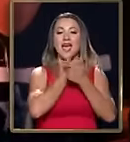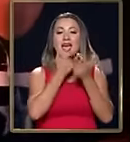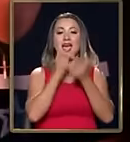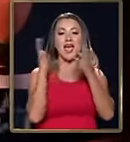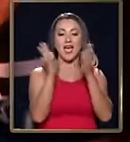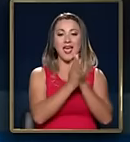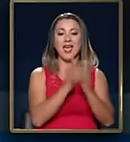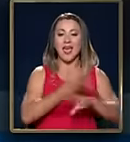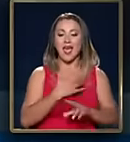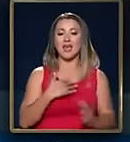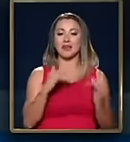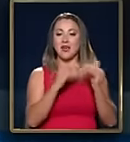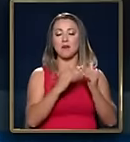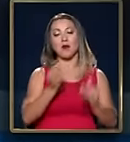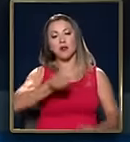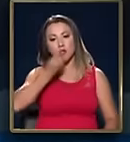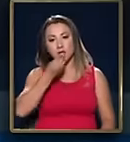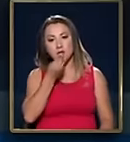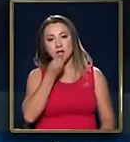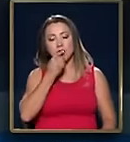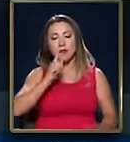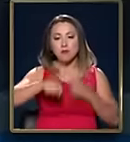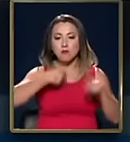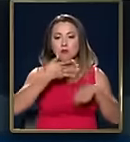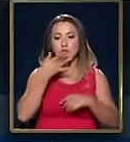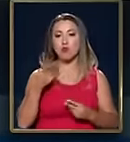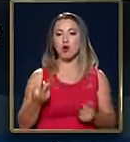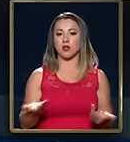donde había cama, comida y postre.